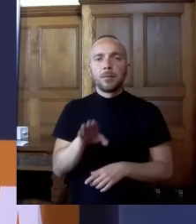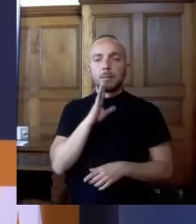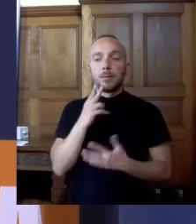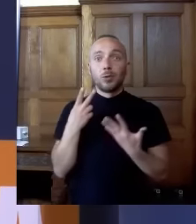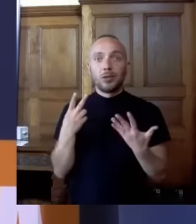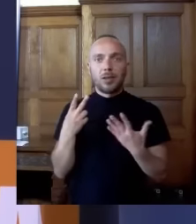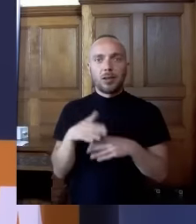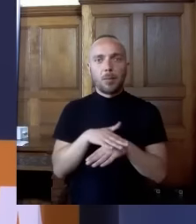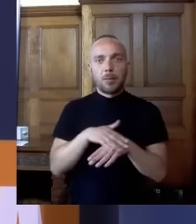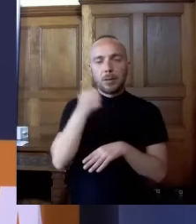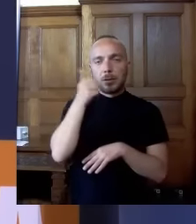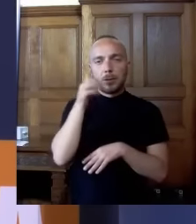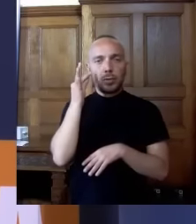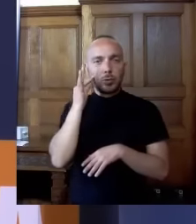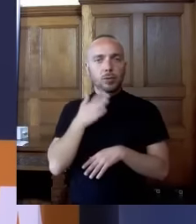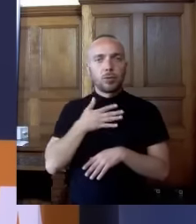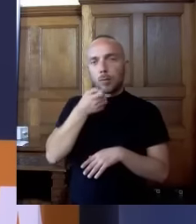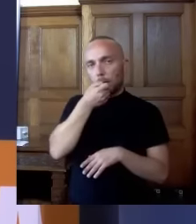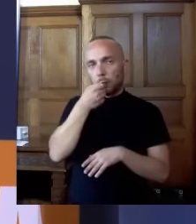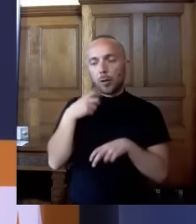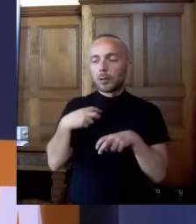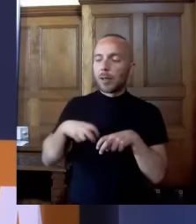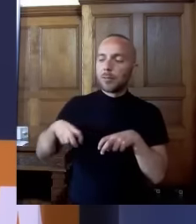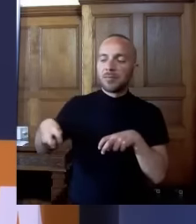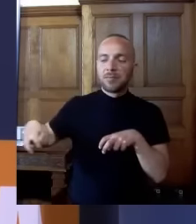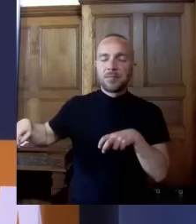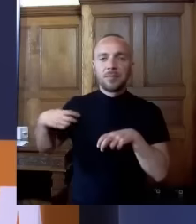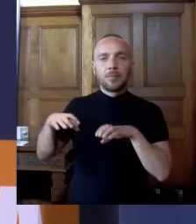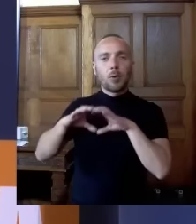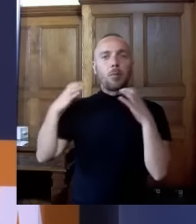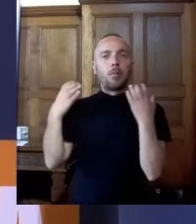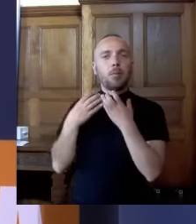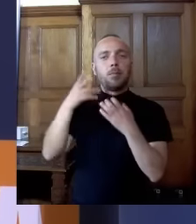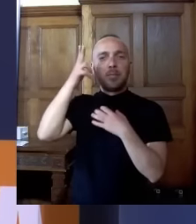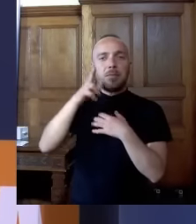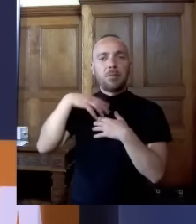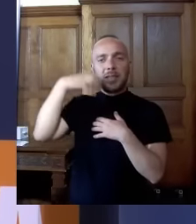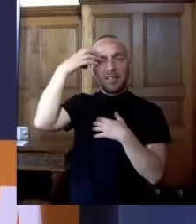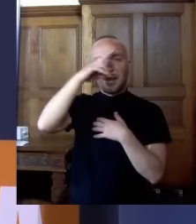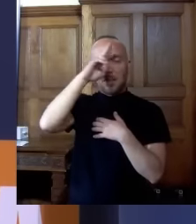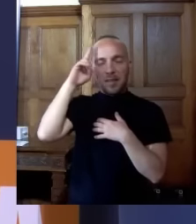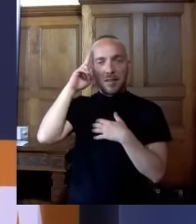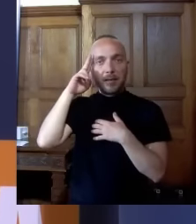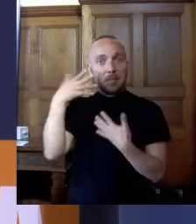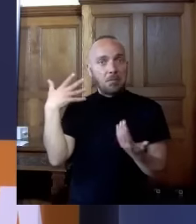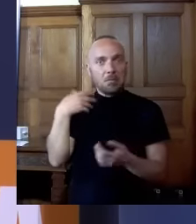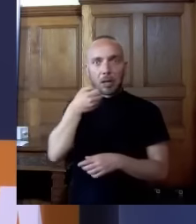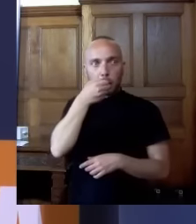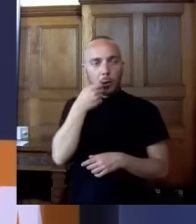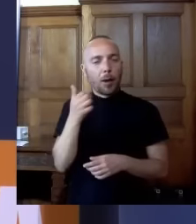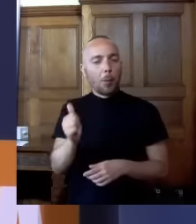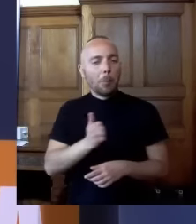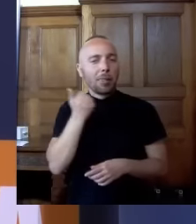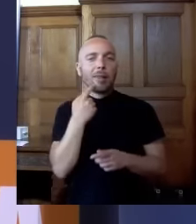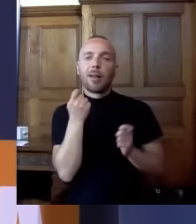ministros y ministras del partido socialista vayan al palco del Real Madrid Cuando el partido socialista acaba de entregarle